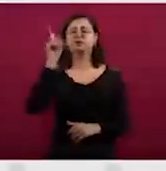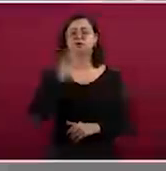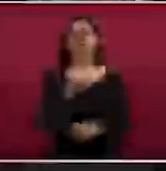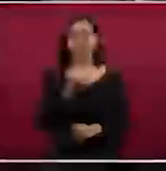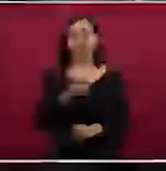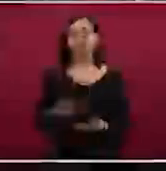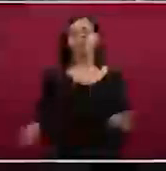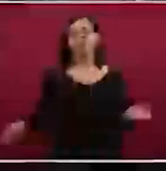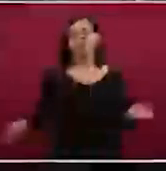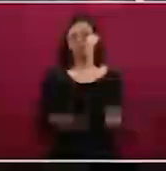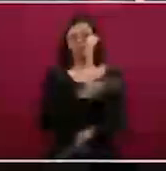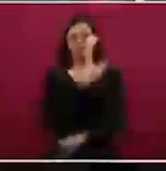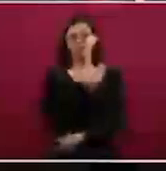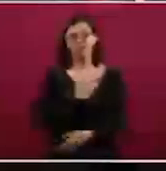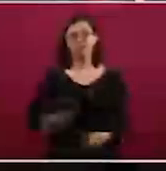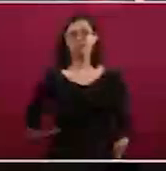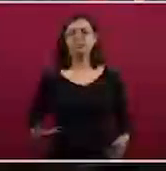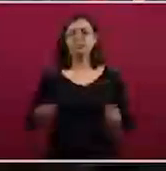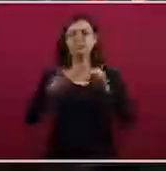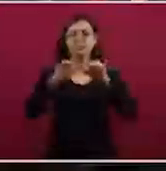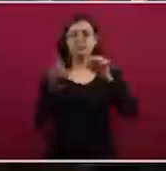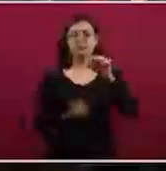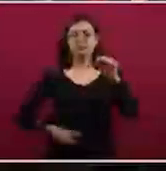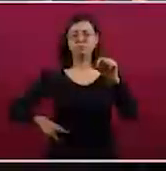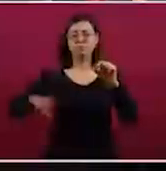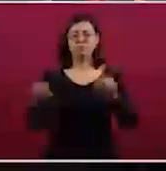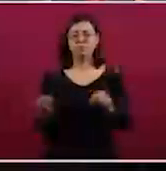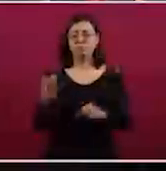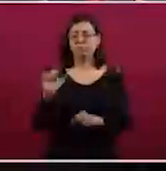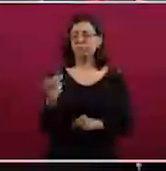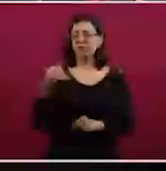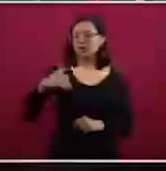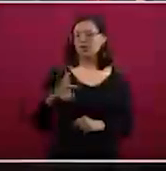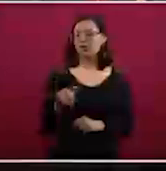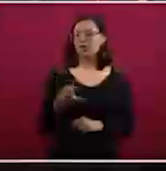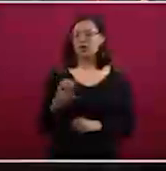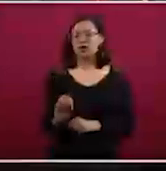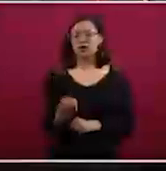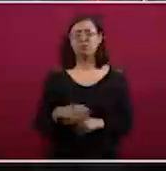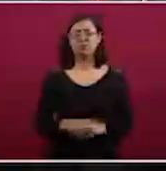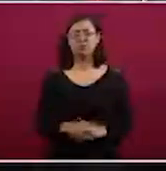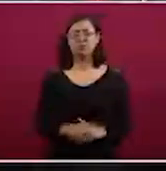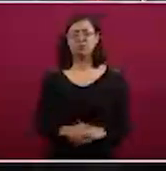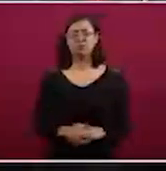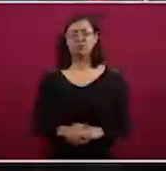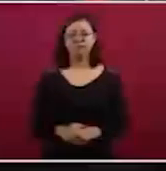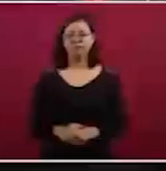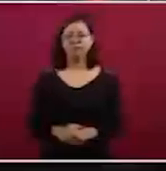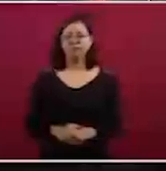el presidente constitucional de los Estados Unidos Mexicanos, Andrés Manuel López Obrador.